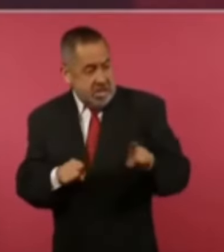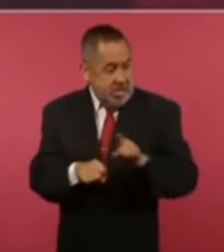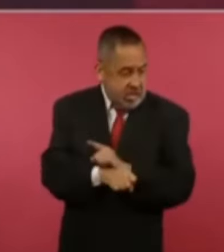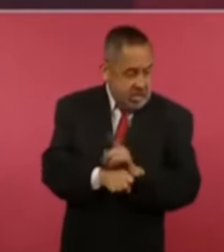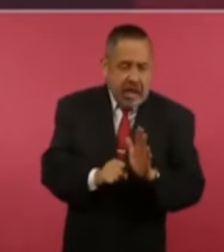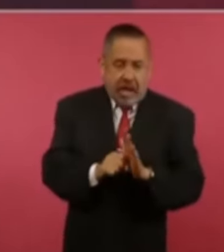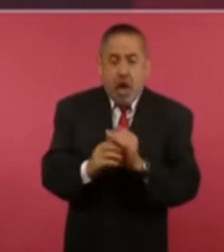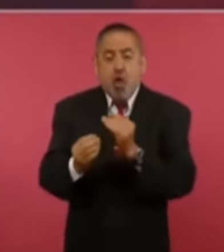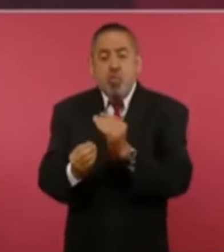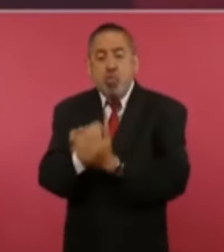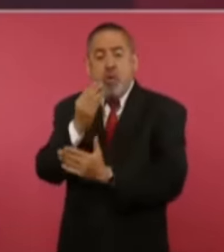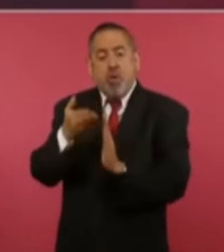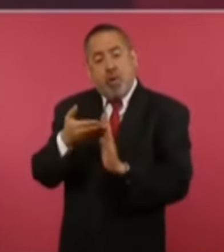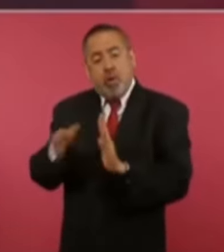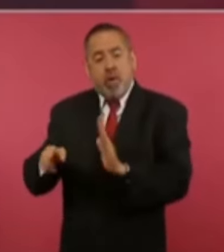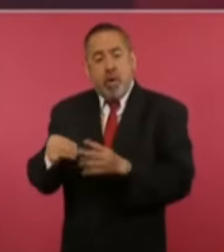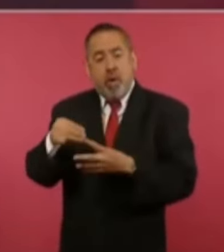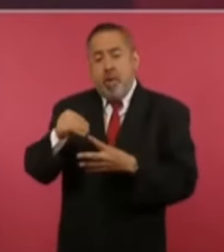cosa.